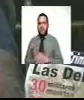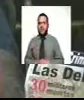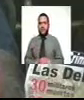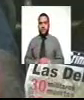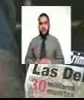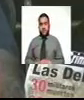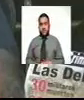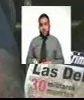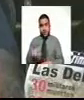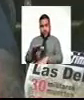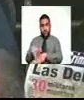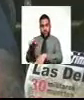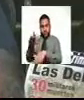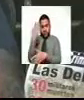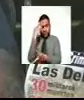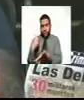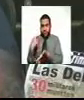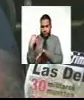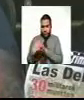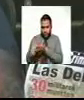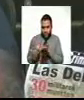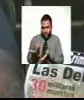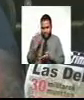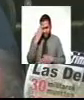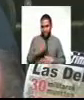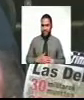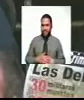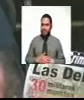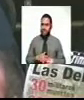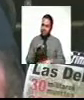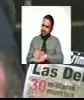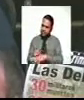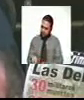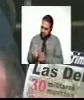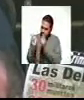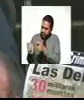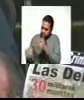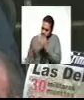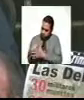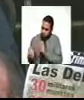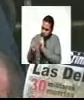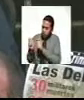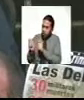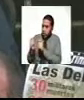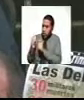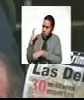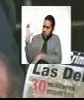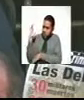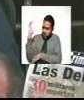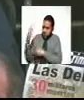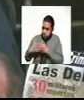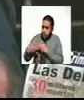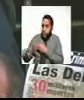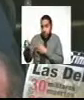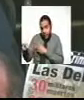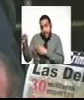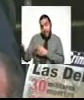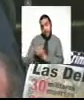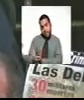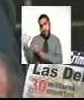Pero señor registrador, usted, a partir de que ha sido nombrado registrador en Colombia, sí tiene